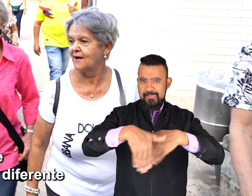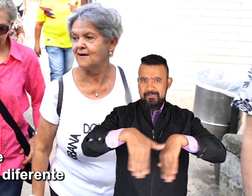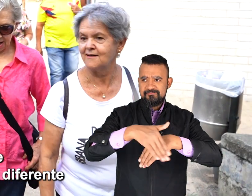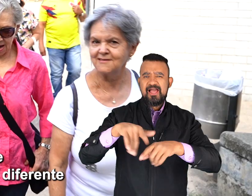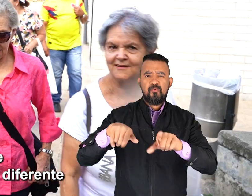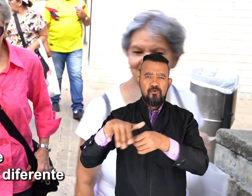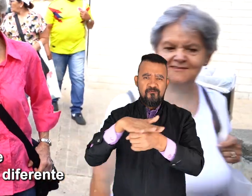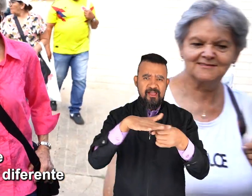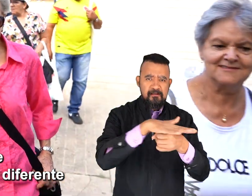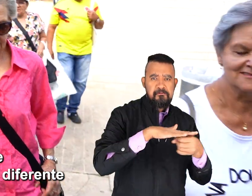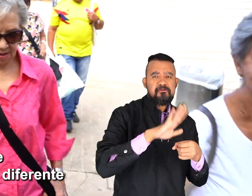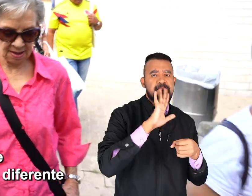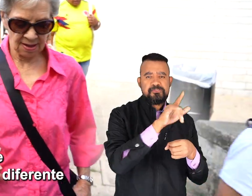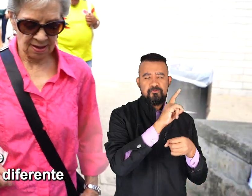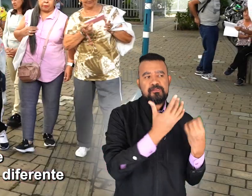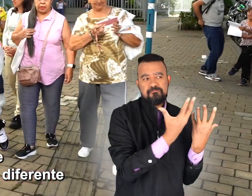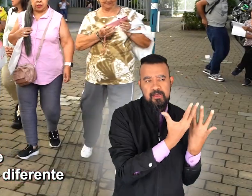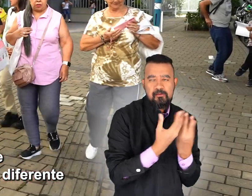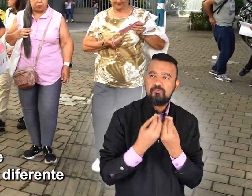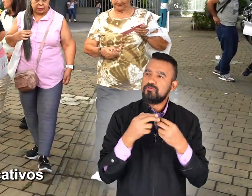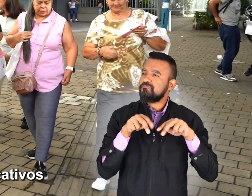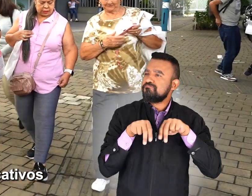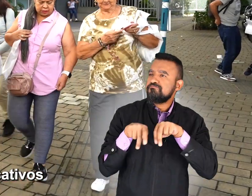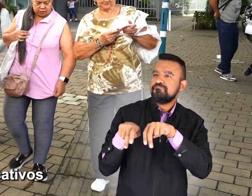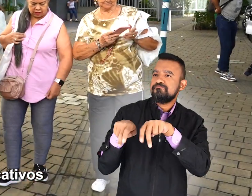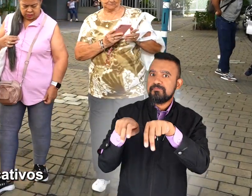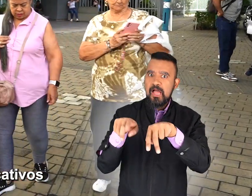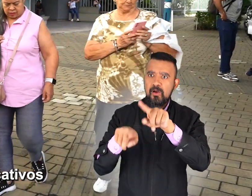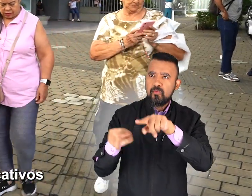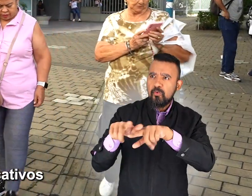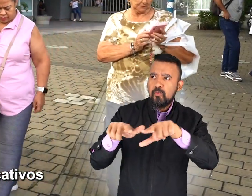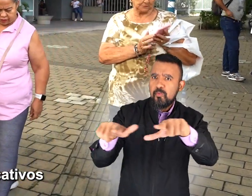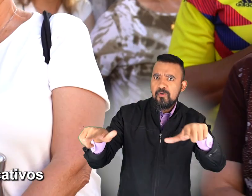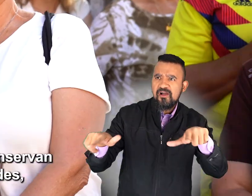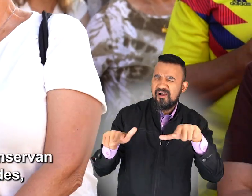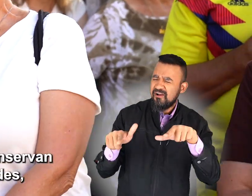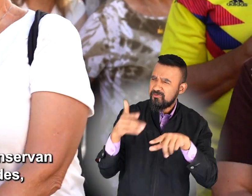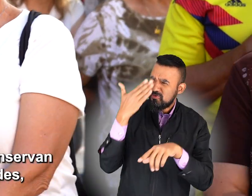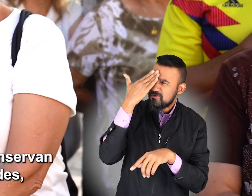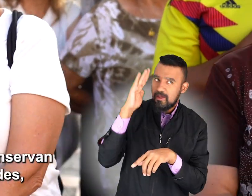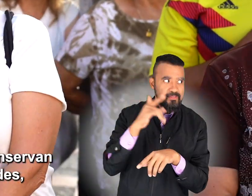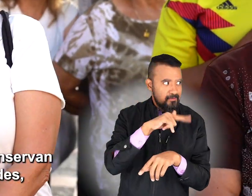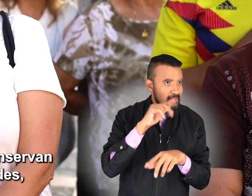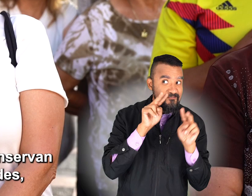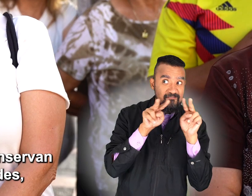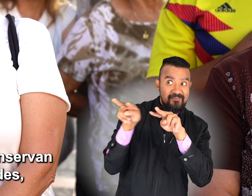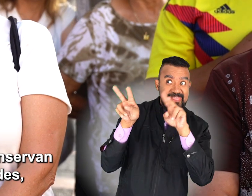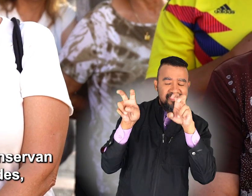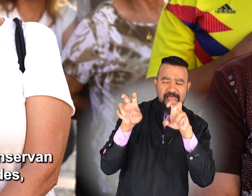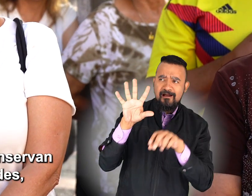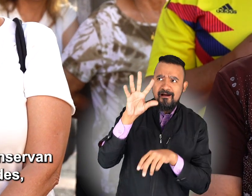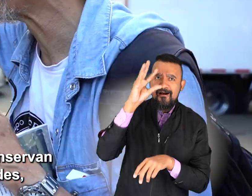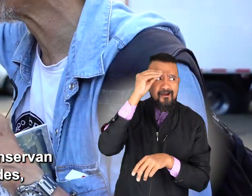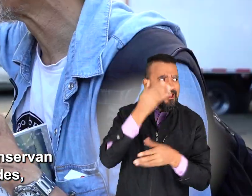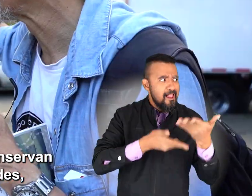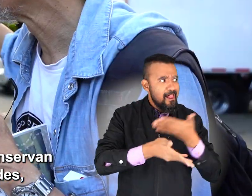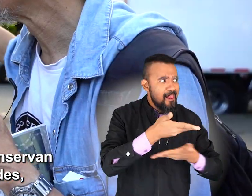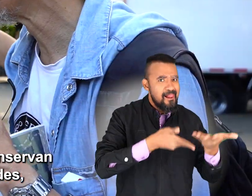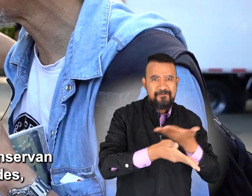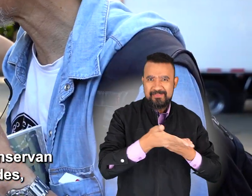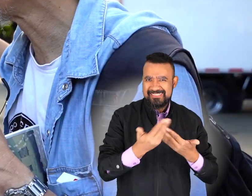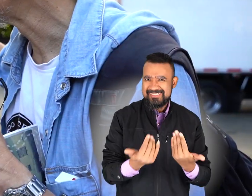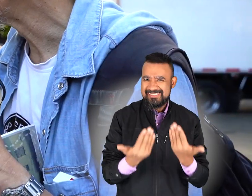caminar por las calles de nuestros barrios con una mirada diferente sobre aquellos lugares significativos que cuentan historias y que conservan la esencia